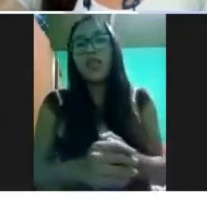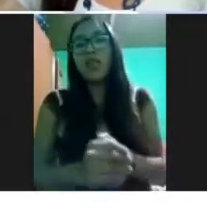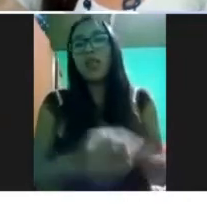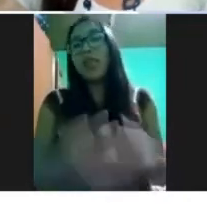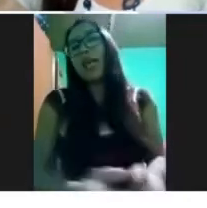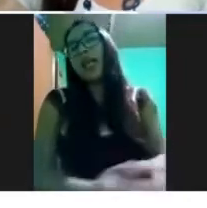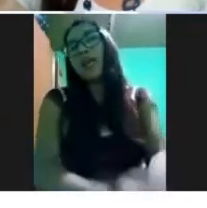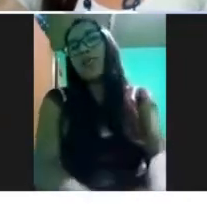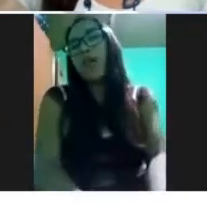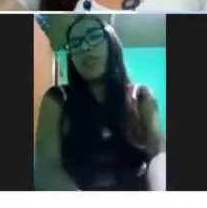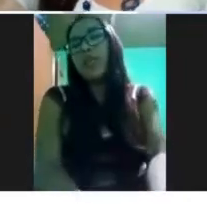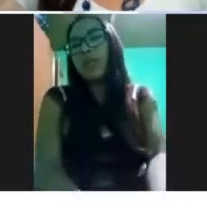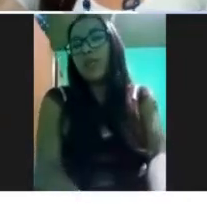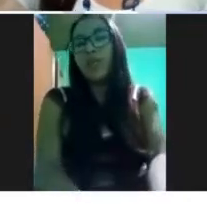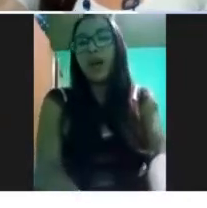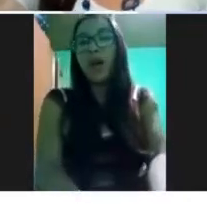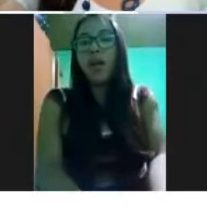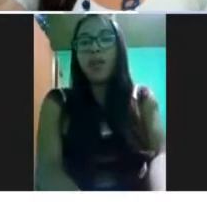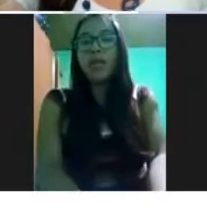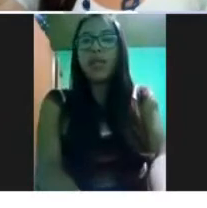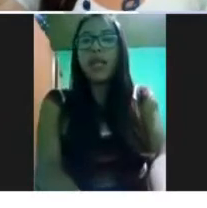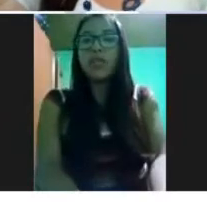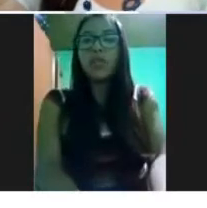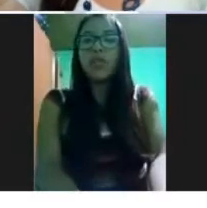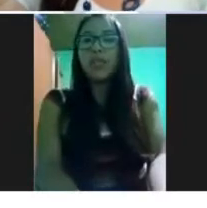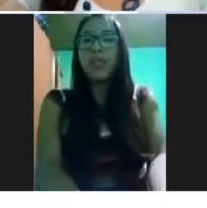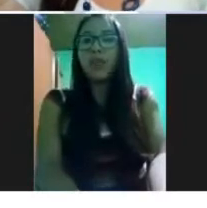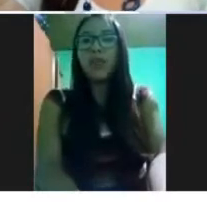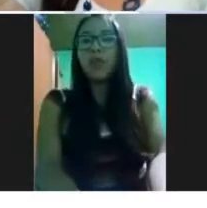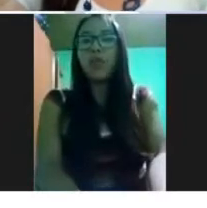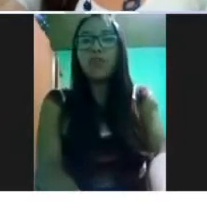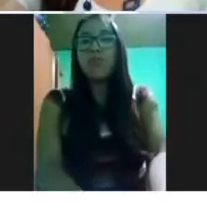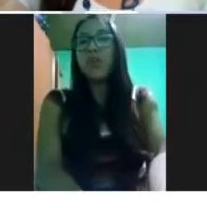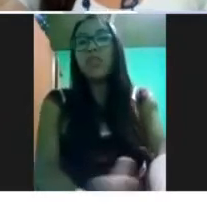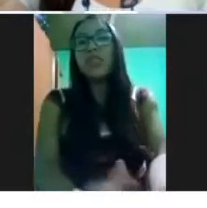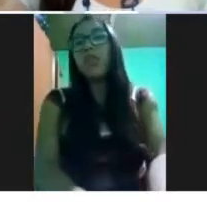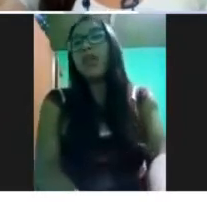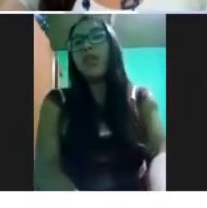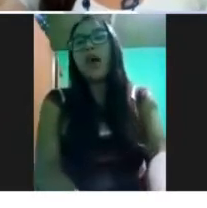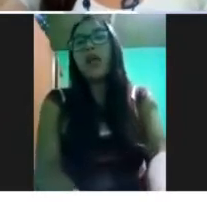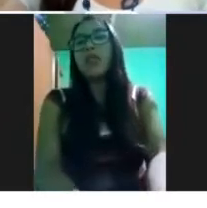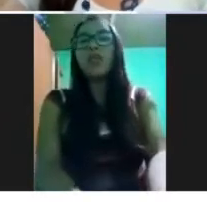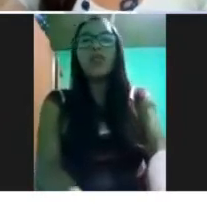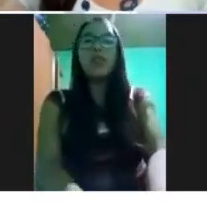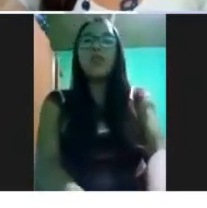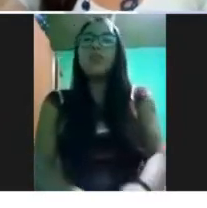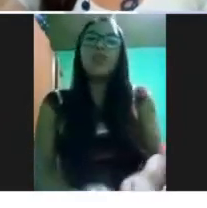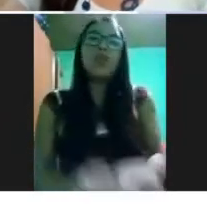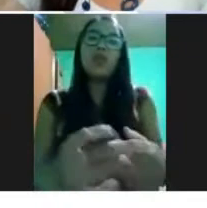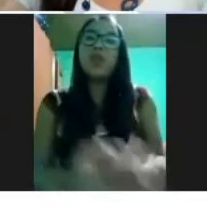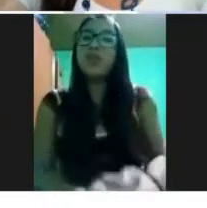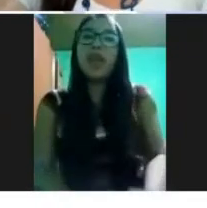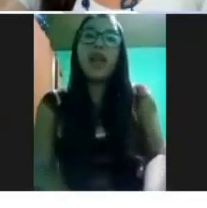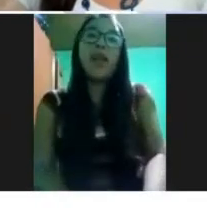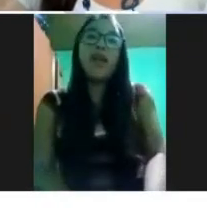jeringas, de material que puede servir pues para atender a esos pacientes, pero no existe una adecuada gestión incluso